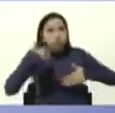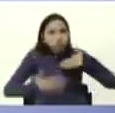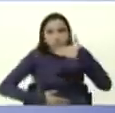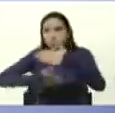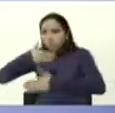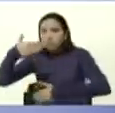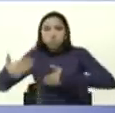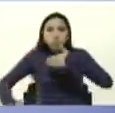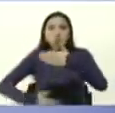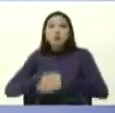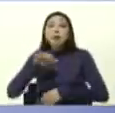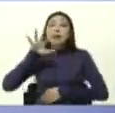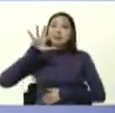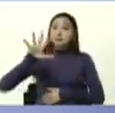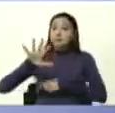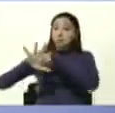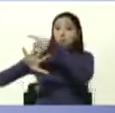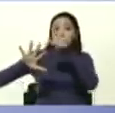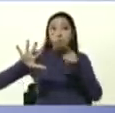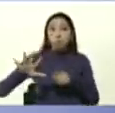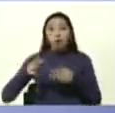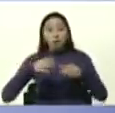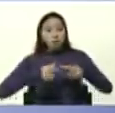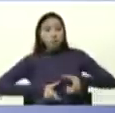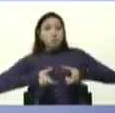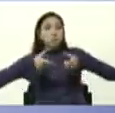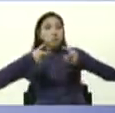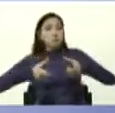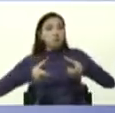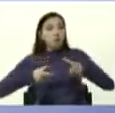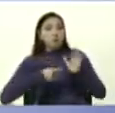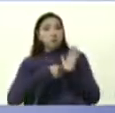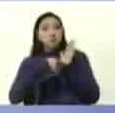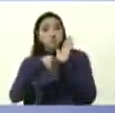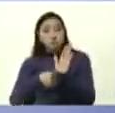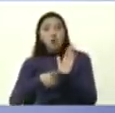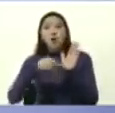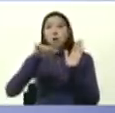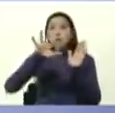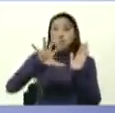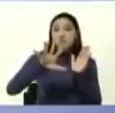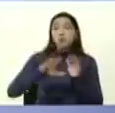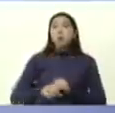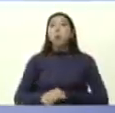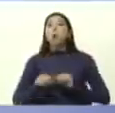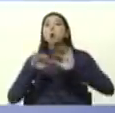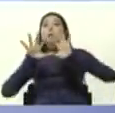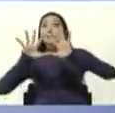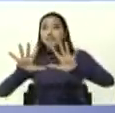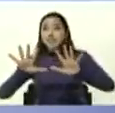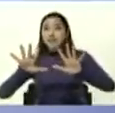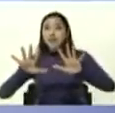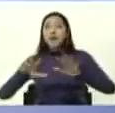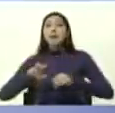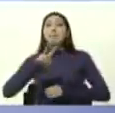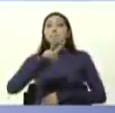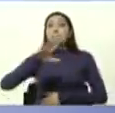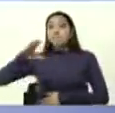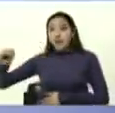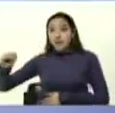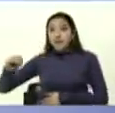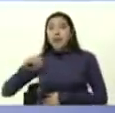en 5 billetes, ha detallado, con las denominaciones de 5 bolívares, 10 bolívares, 20